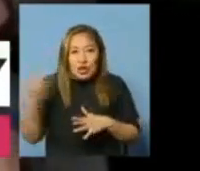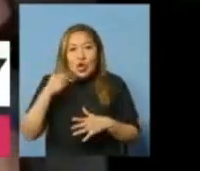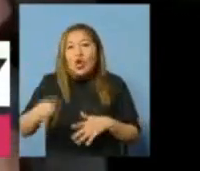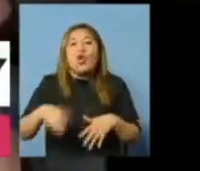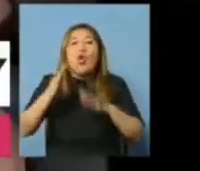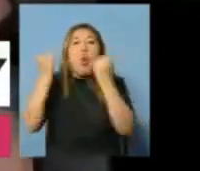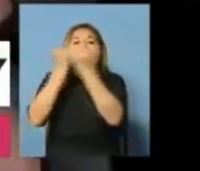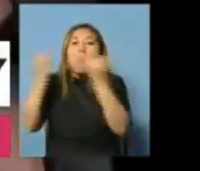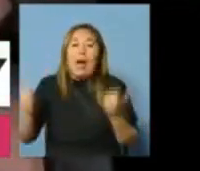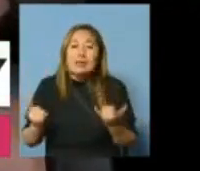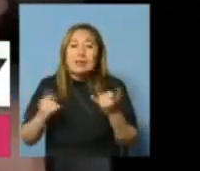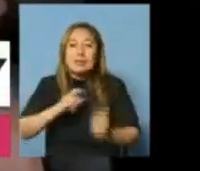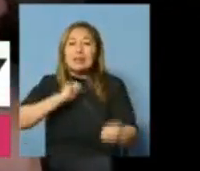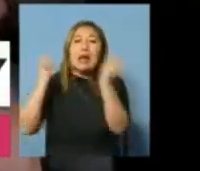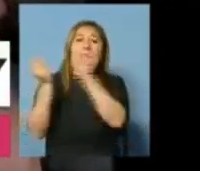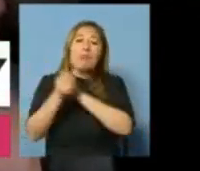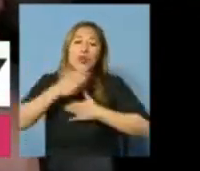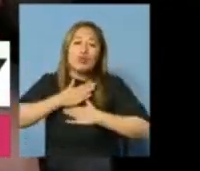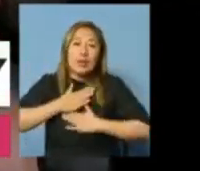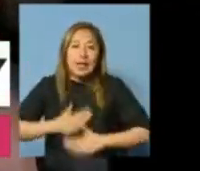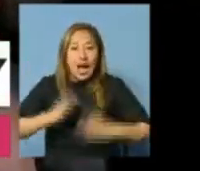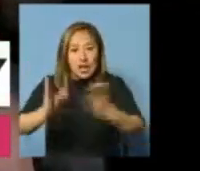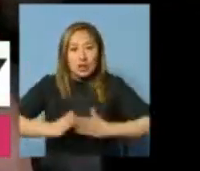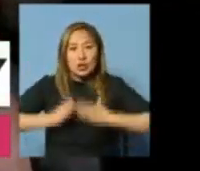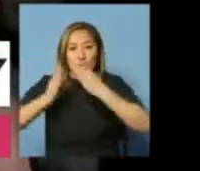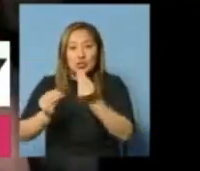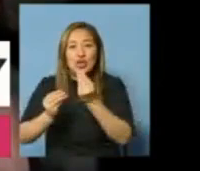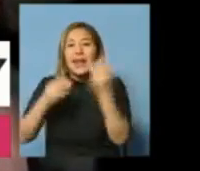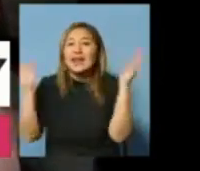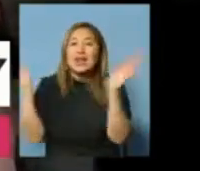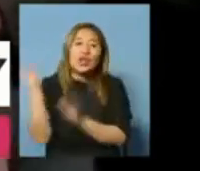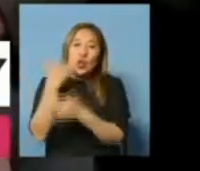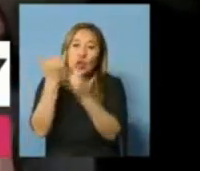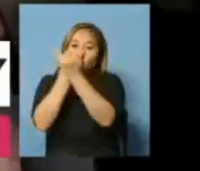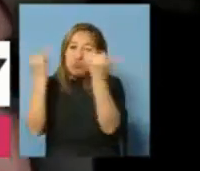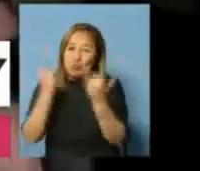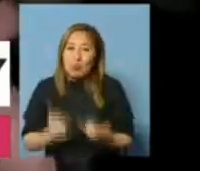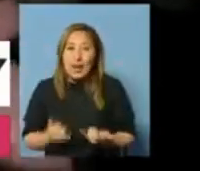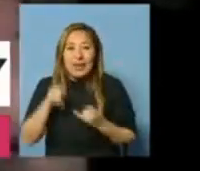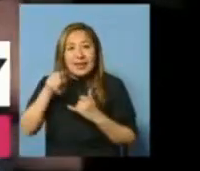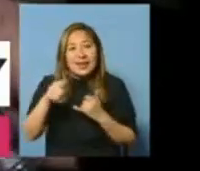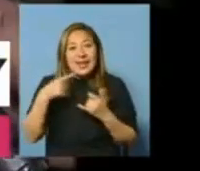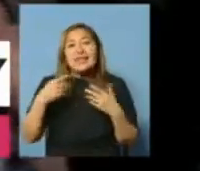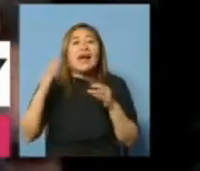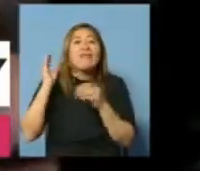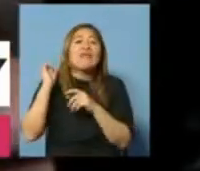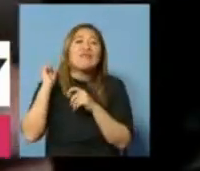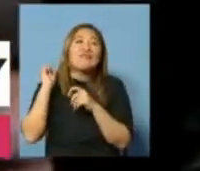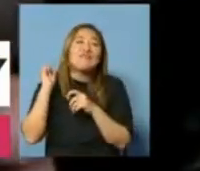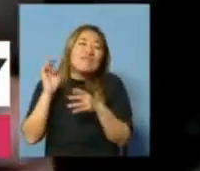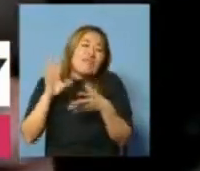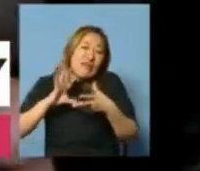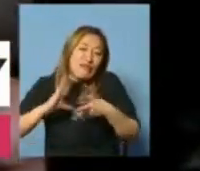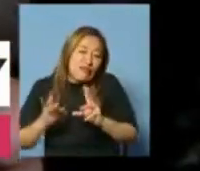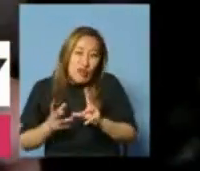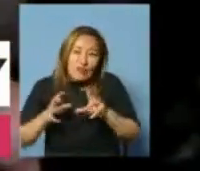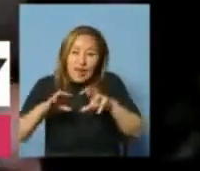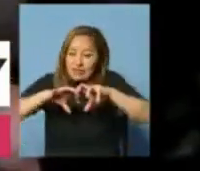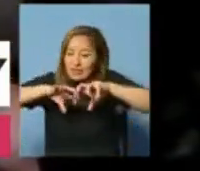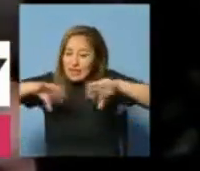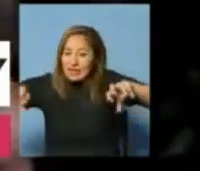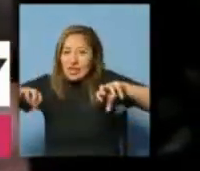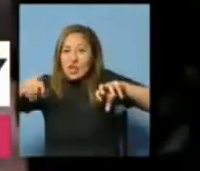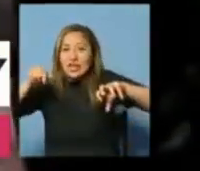que pacificar, todos tenemos que contribuir a pacificar esta famosa, digamos, división que se